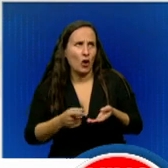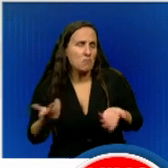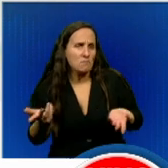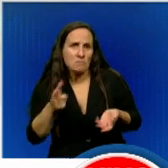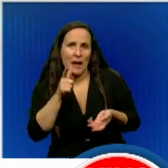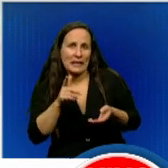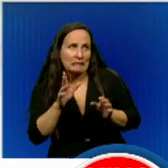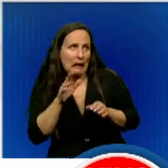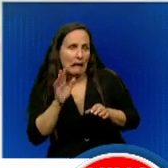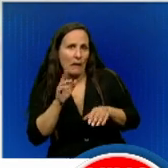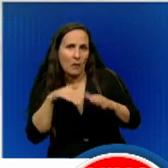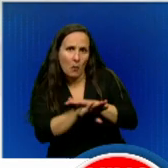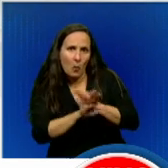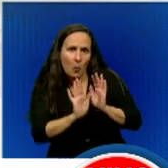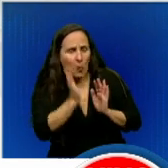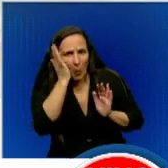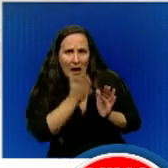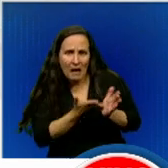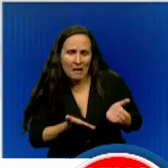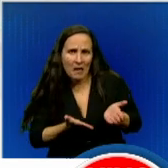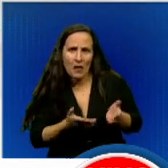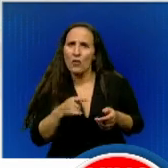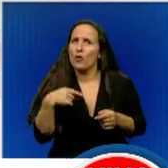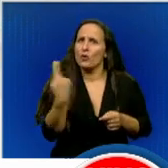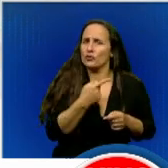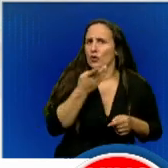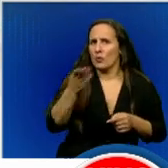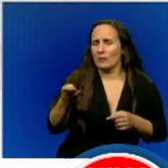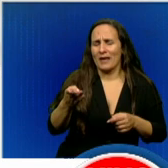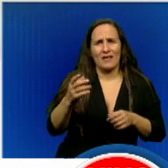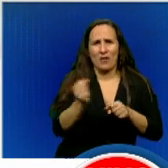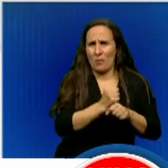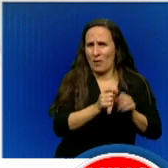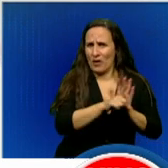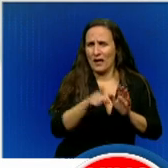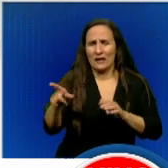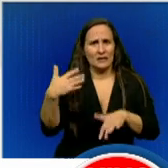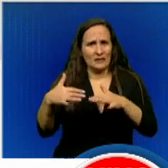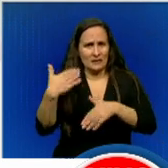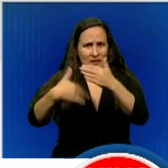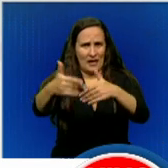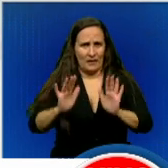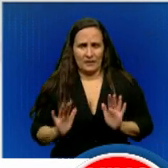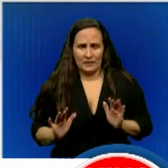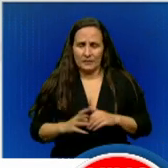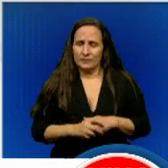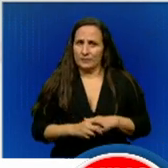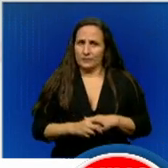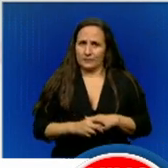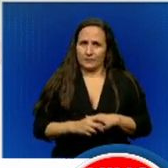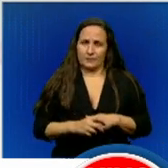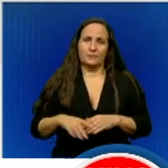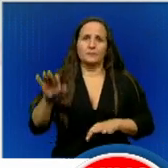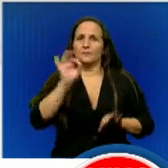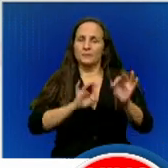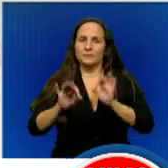desde acá la pronta reglamentación de esta ley que todo aprobamos este proyecto que es el